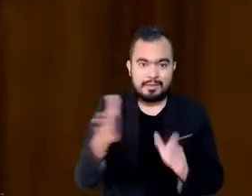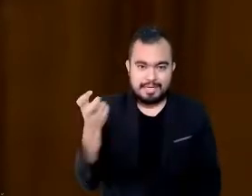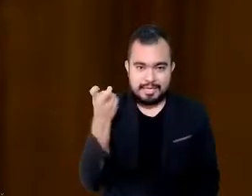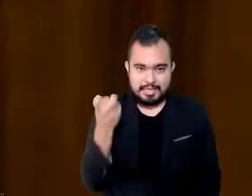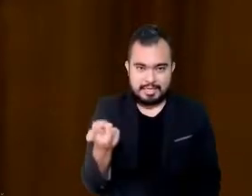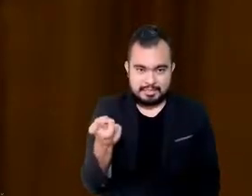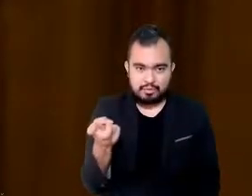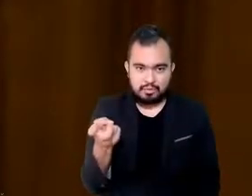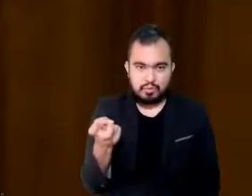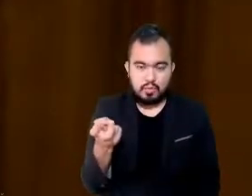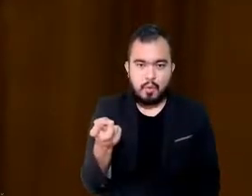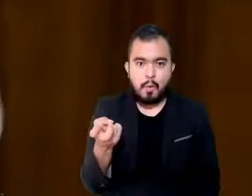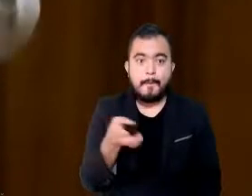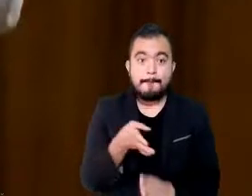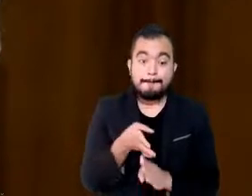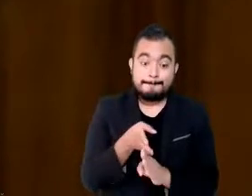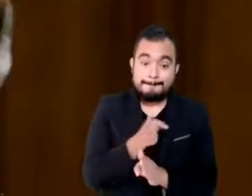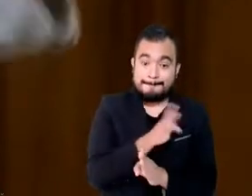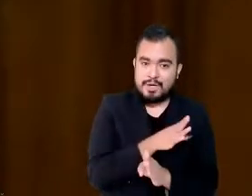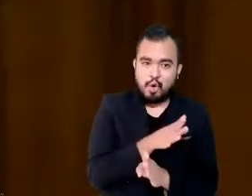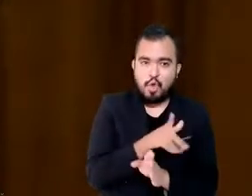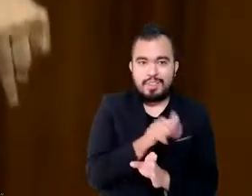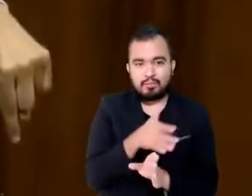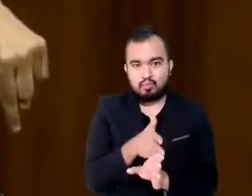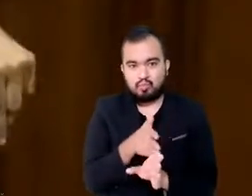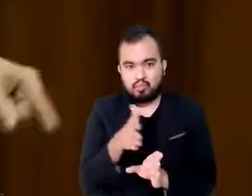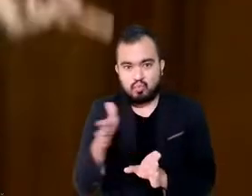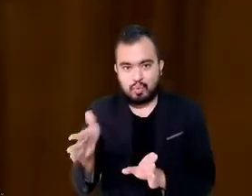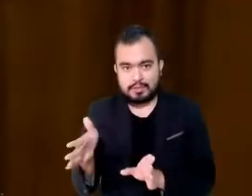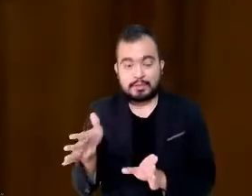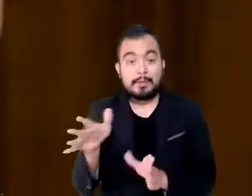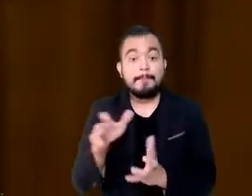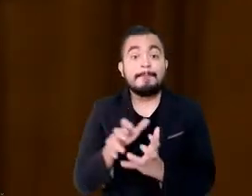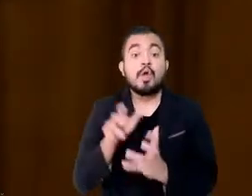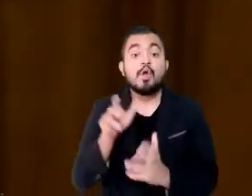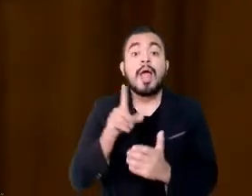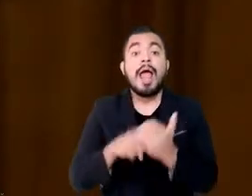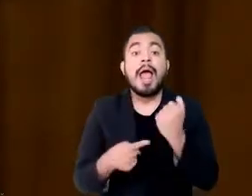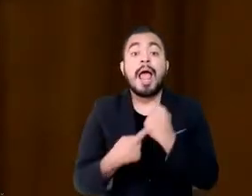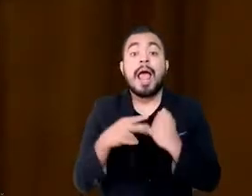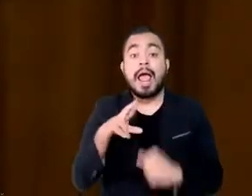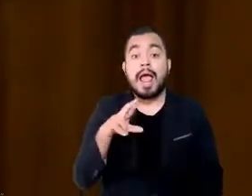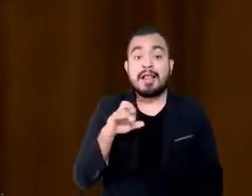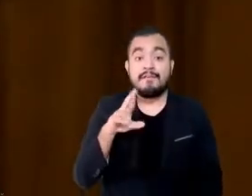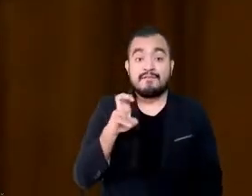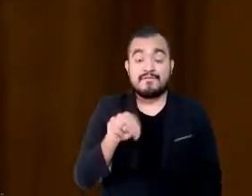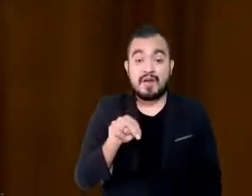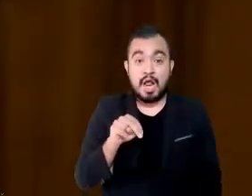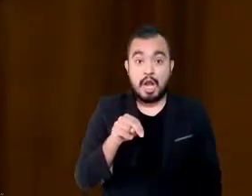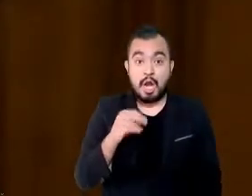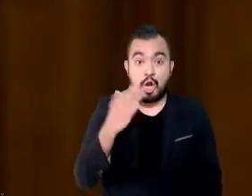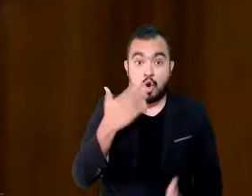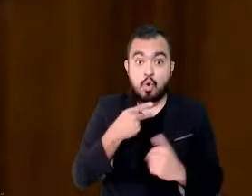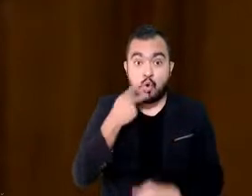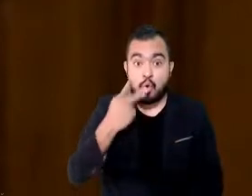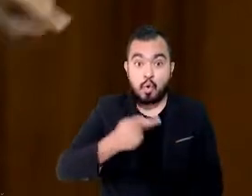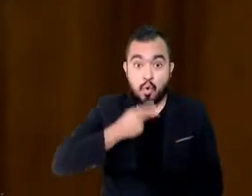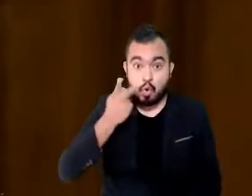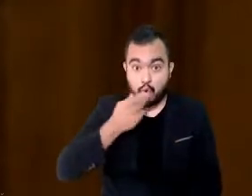época prehispánica, en la colonia, la mayoría de los refranes que hoy por hoy conocemos